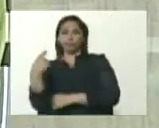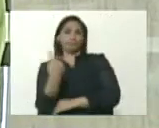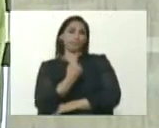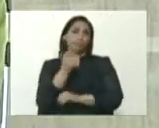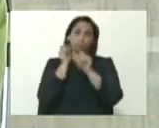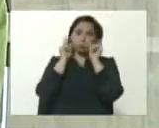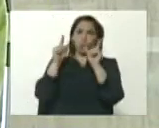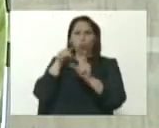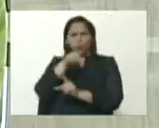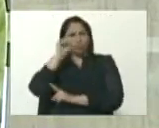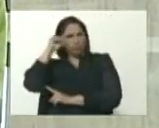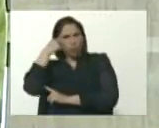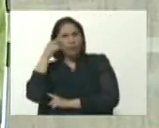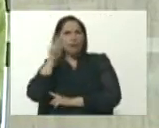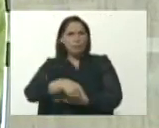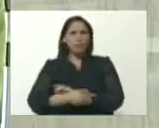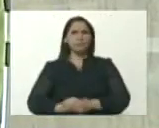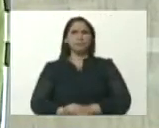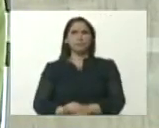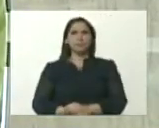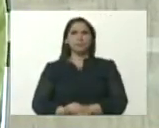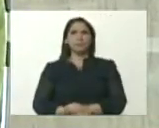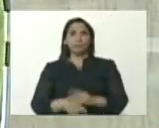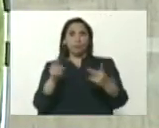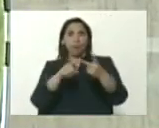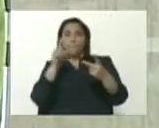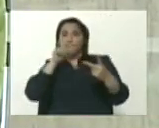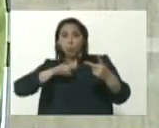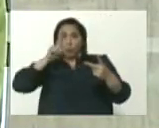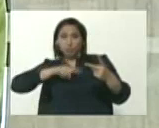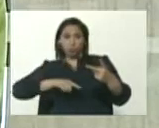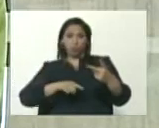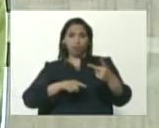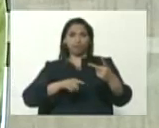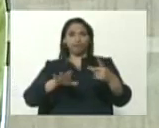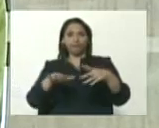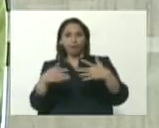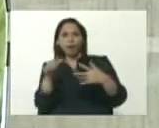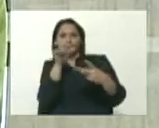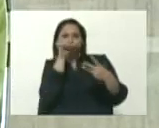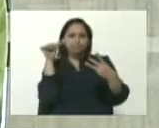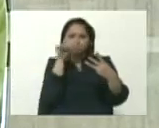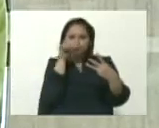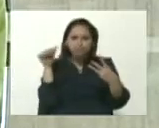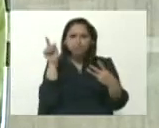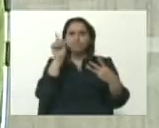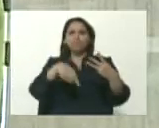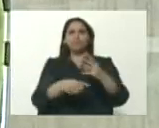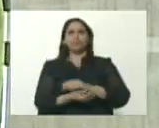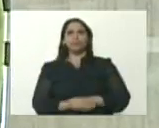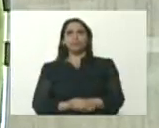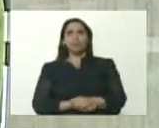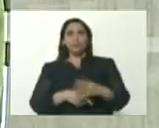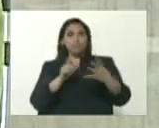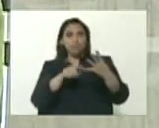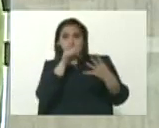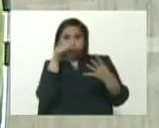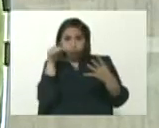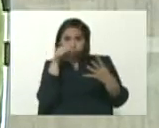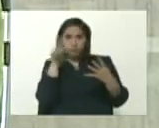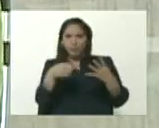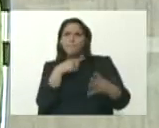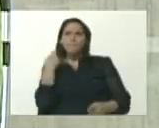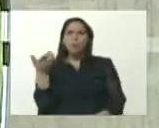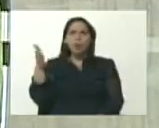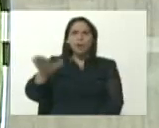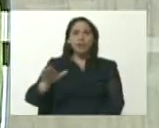Diosdado, recuerda el escándalo de las prostitutas, de la cocaína, de la droga y la muerte